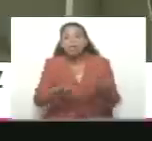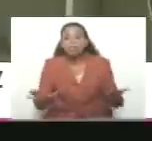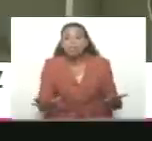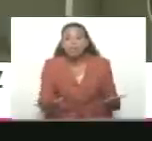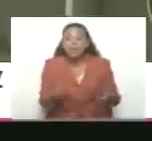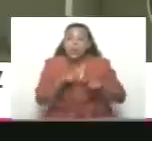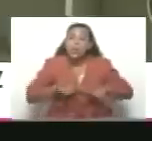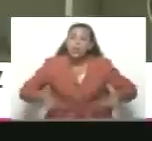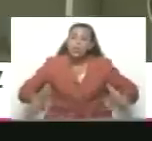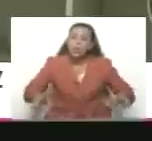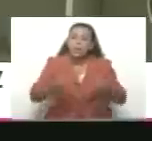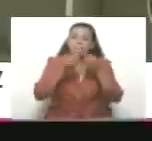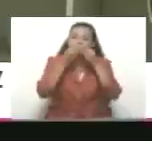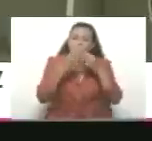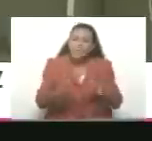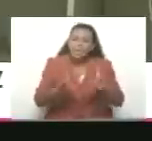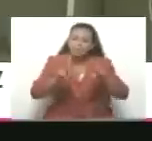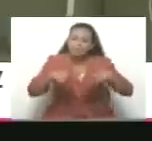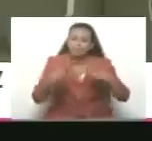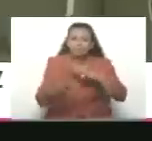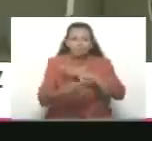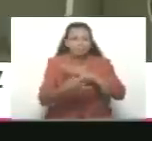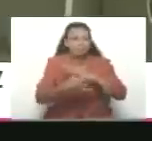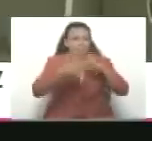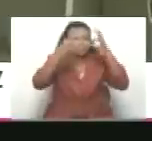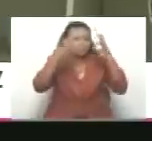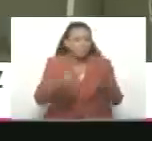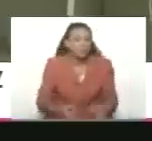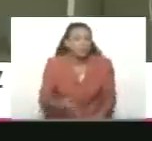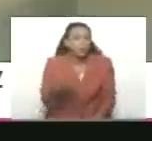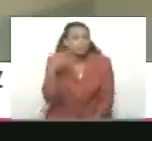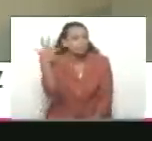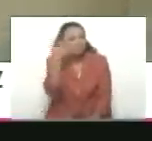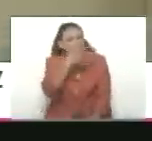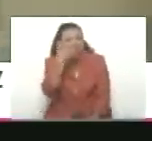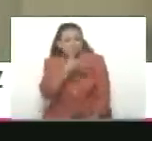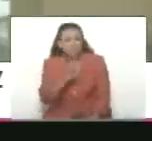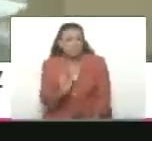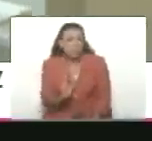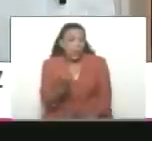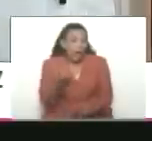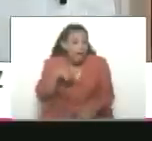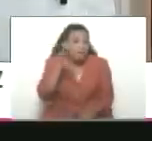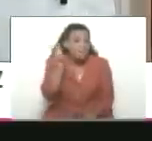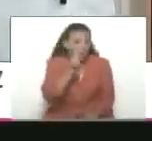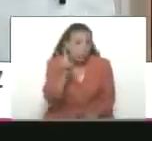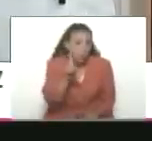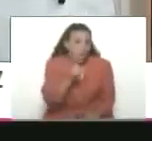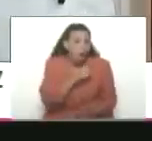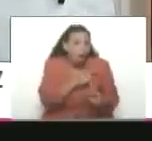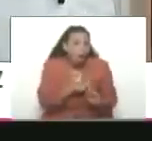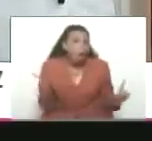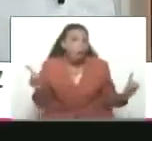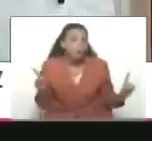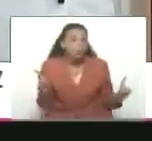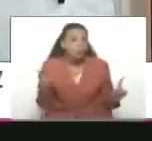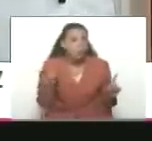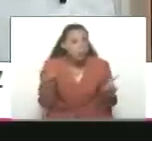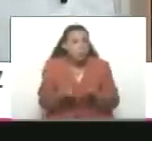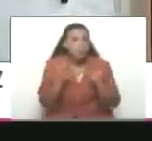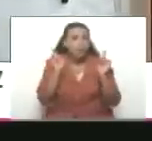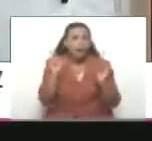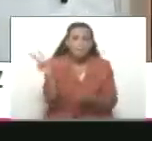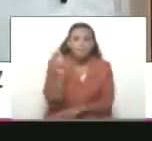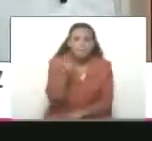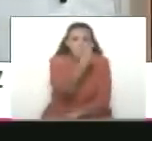unos espacios recuperados unos espacios yo dudo No creo que existe en Venezuela un espacio